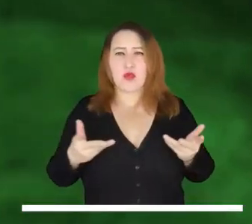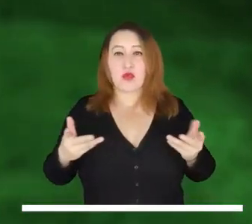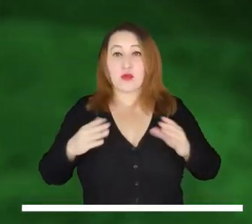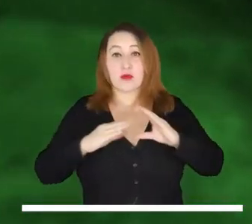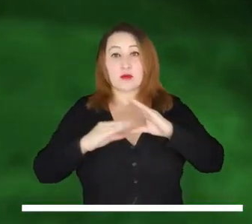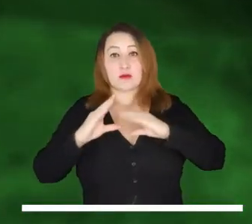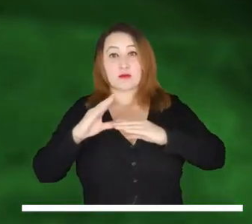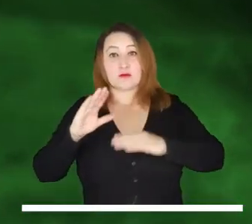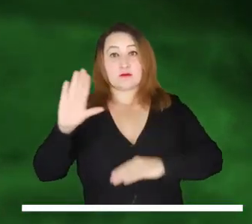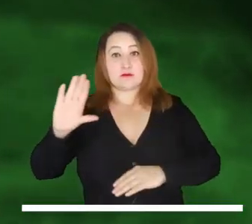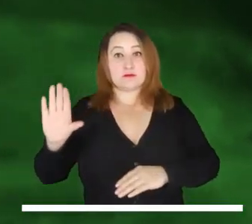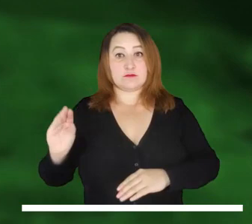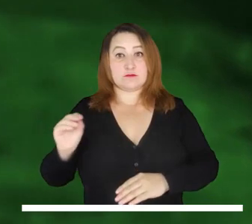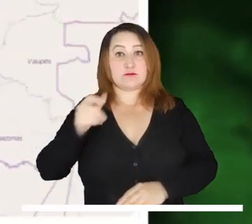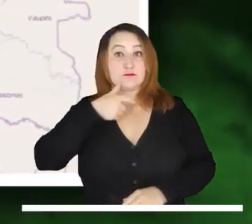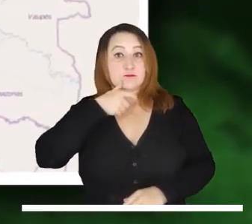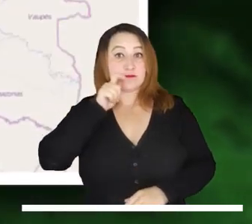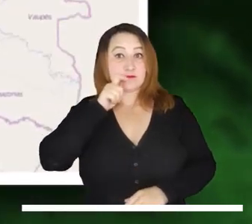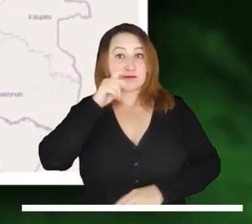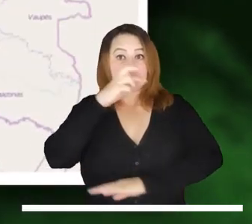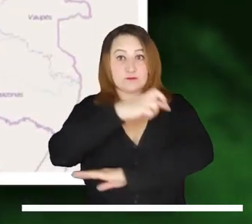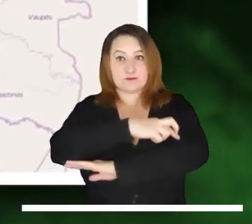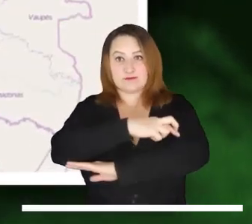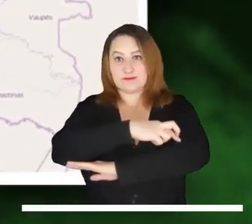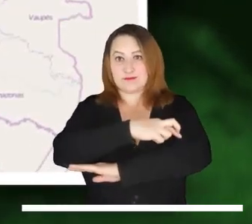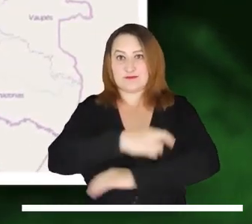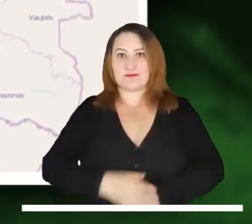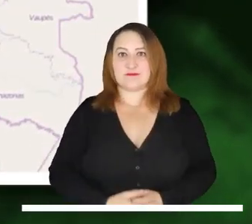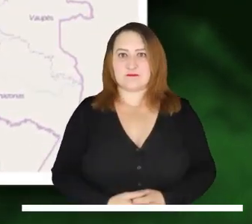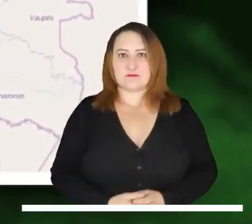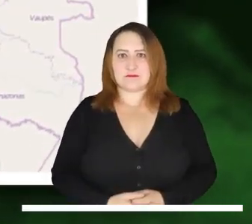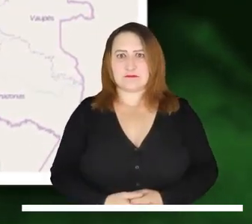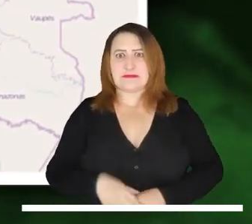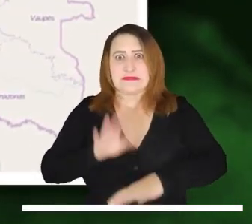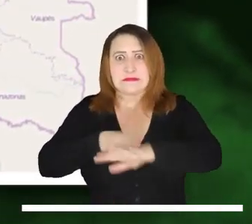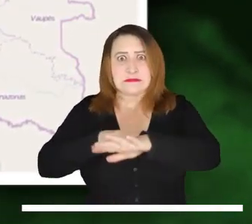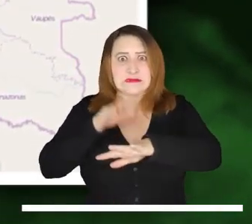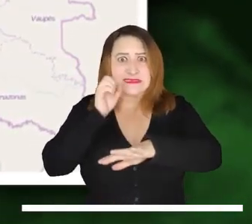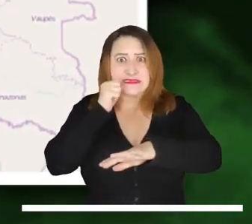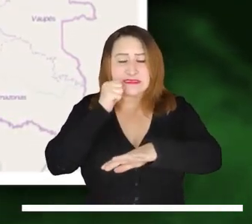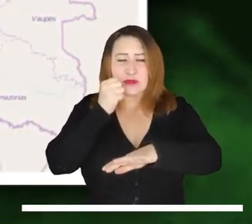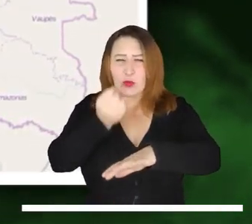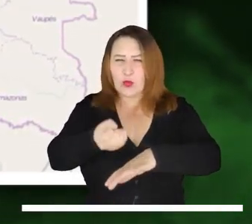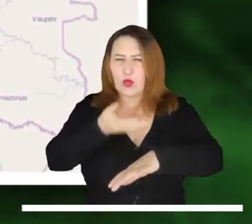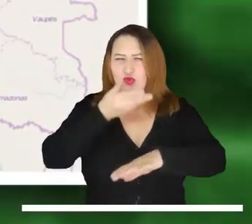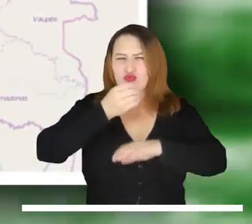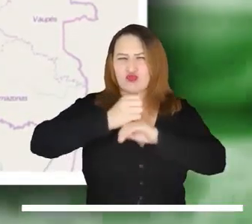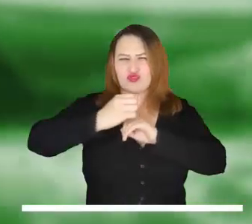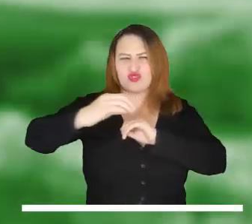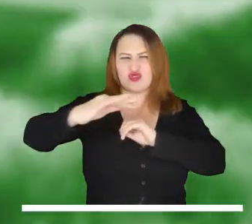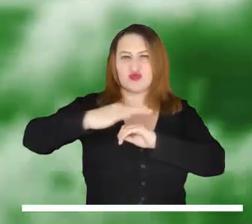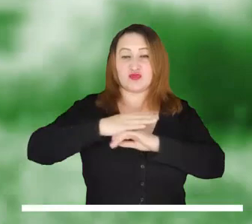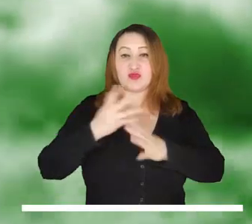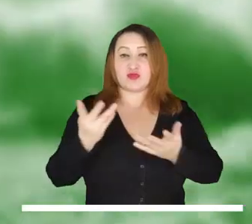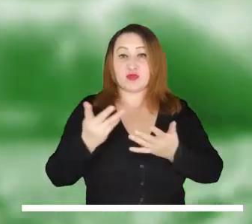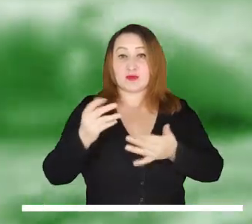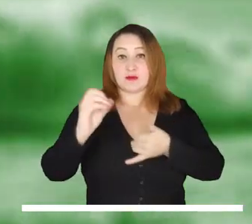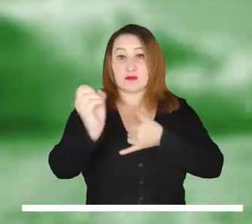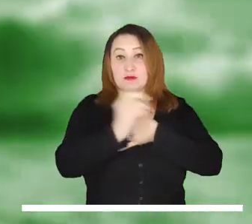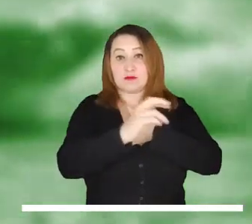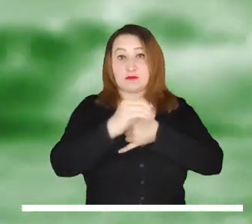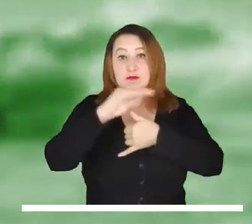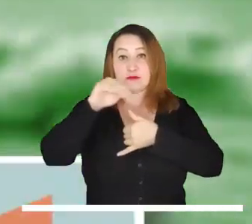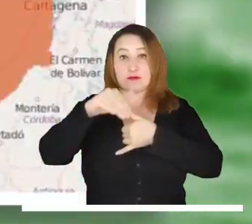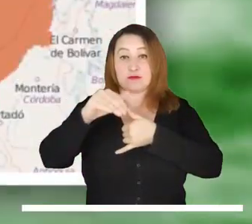alerta por posibles deslizamientos en zonas de Cauca, Quindío, Caldas y Putumayo.